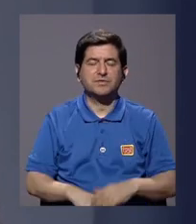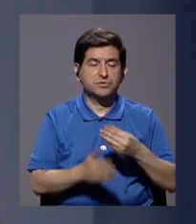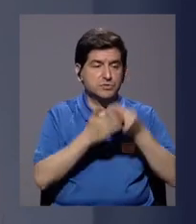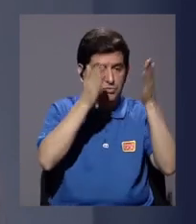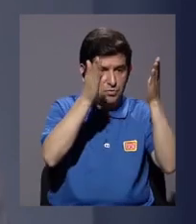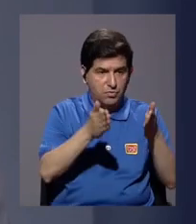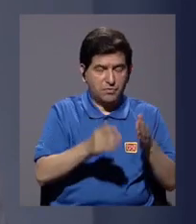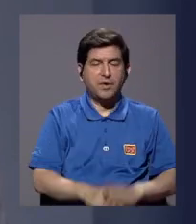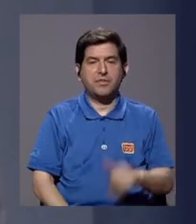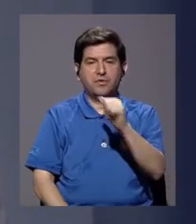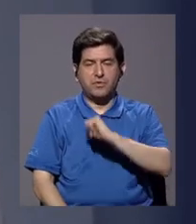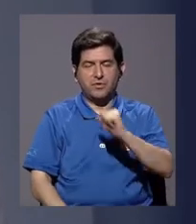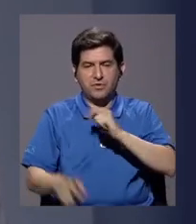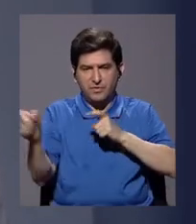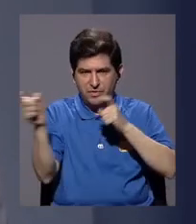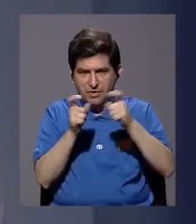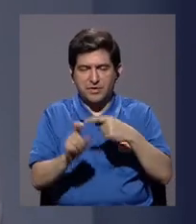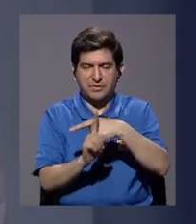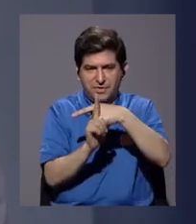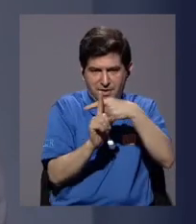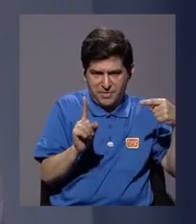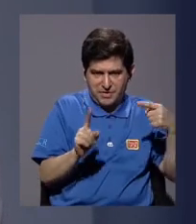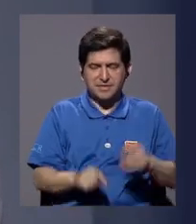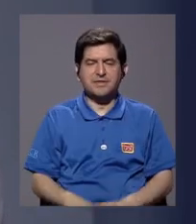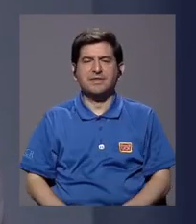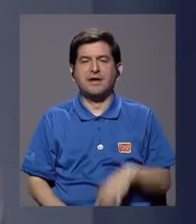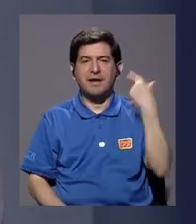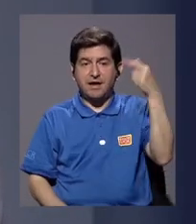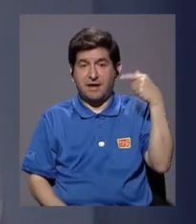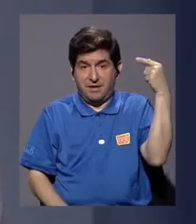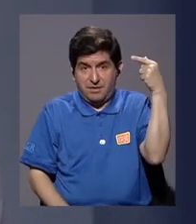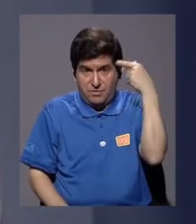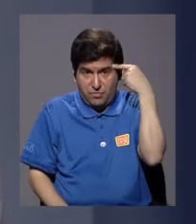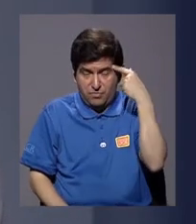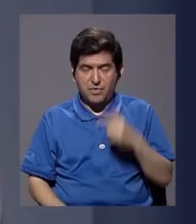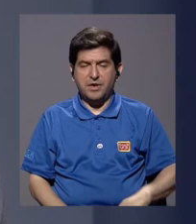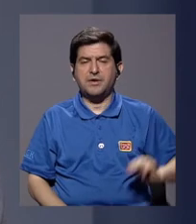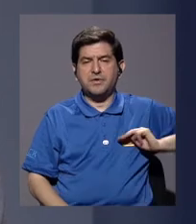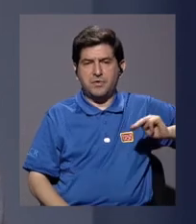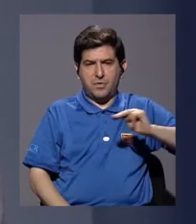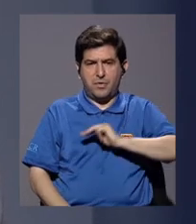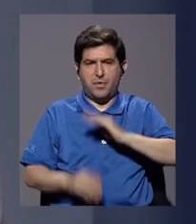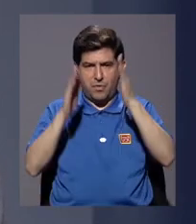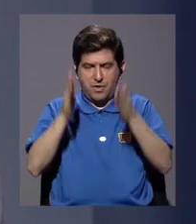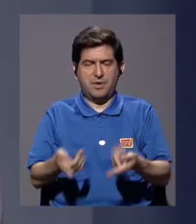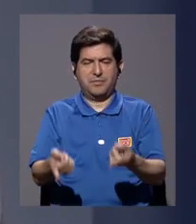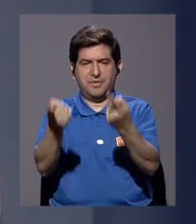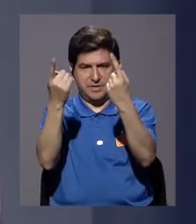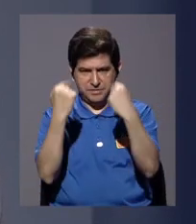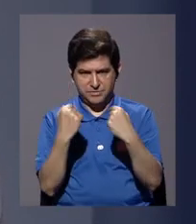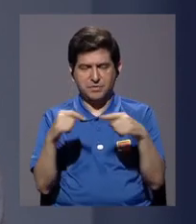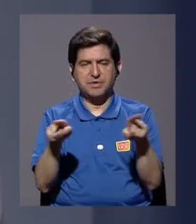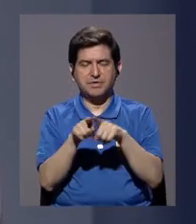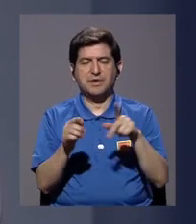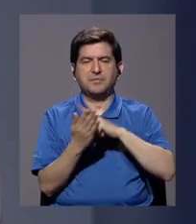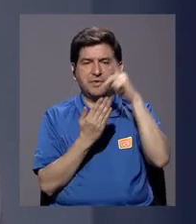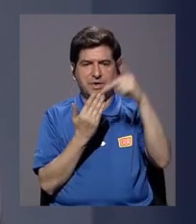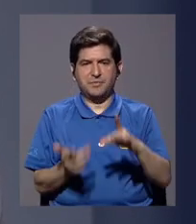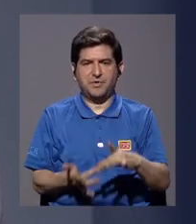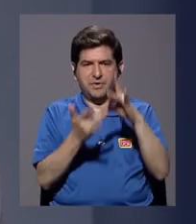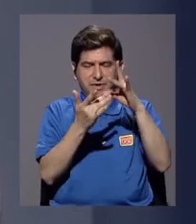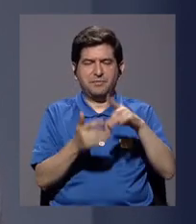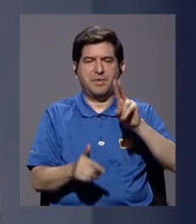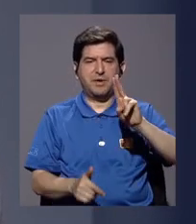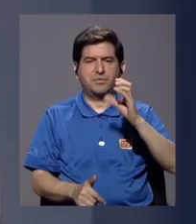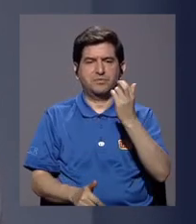consume, la autoridad reguladora que está en el medio, el Estado, en este caso desde el ministro que lo trajimos acá, también a Especiales Universidad de